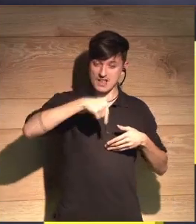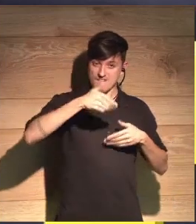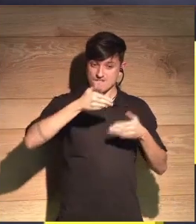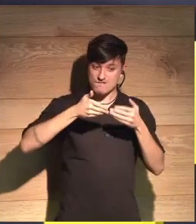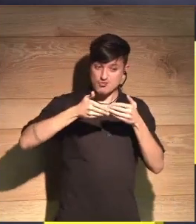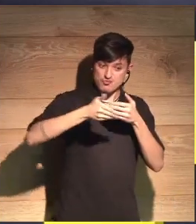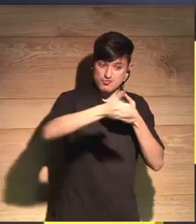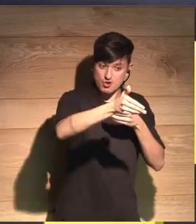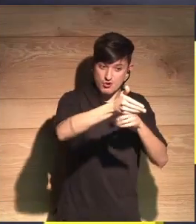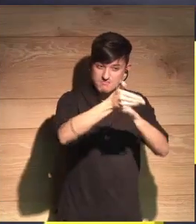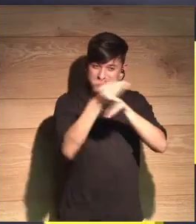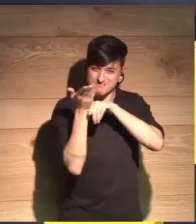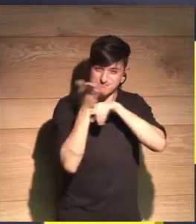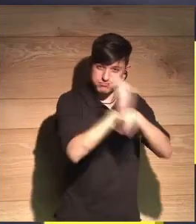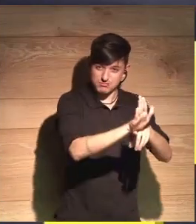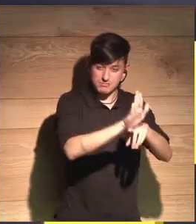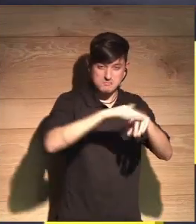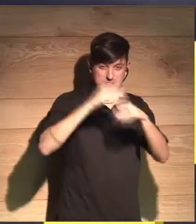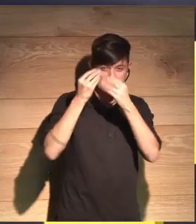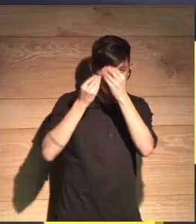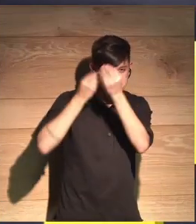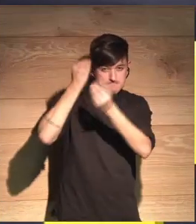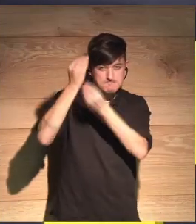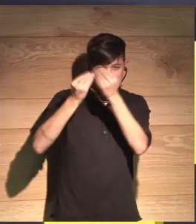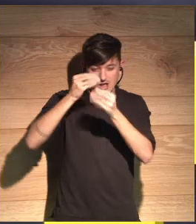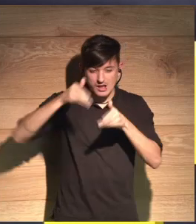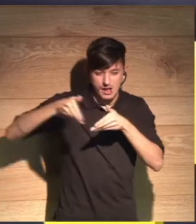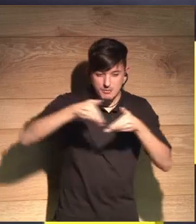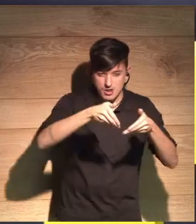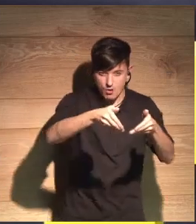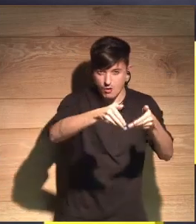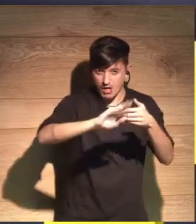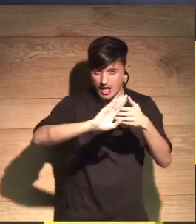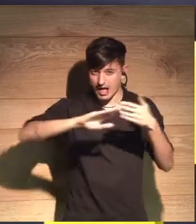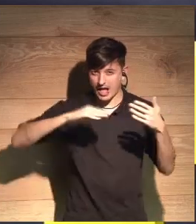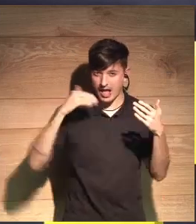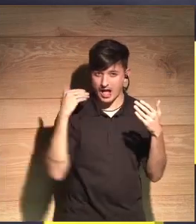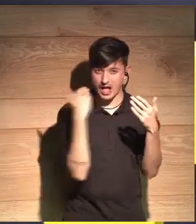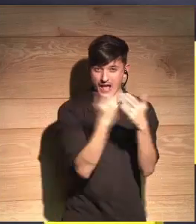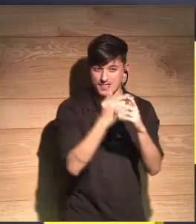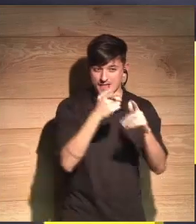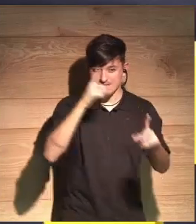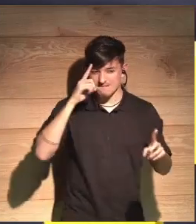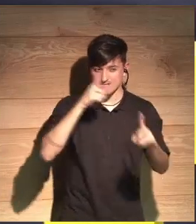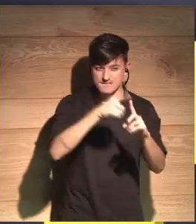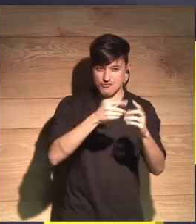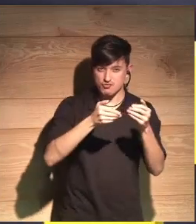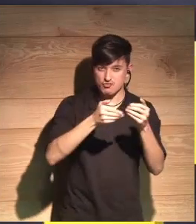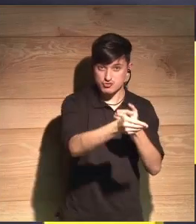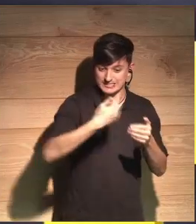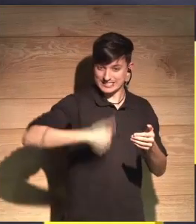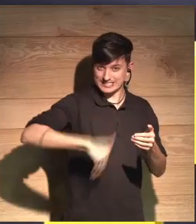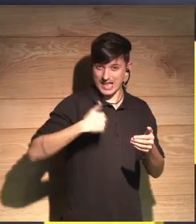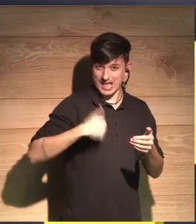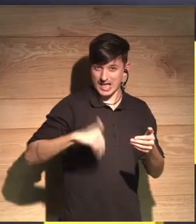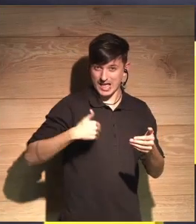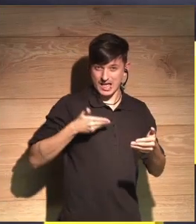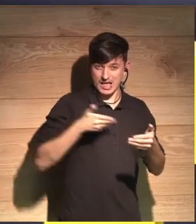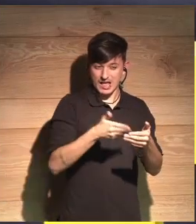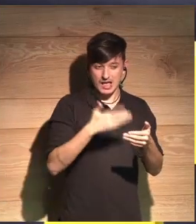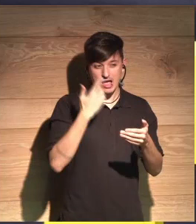futuro inmediato para poder reflexionar acerca del camino hasta asia hasta hacia este futuro inmediato y